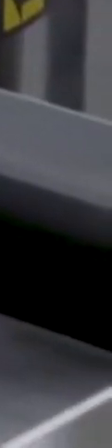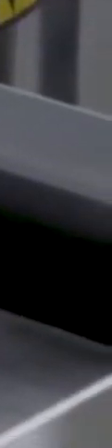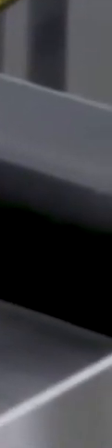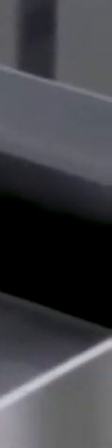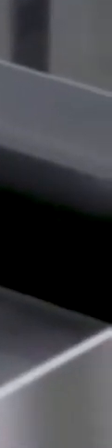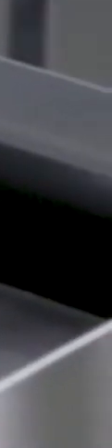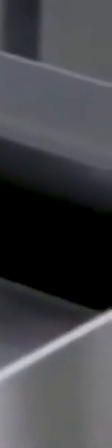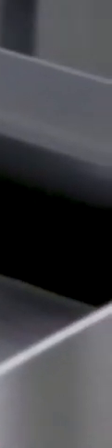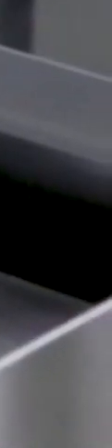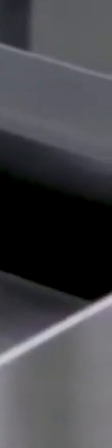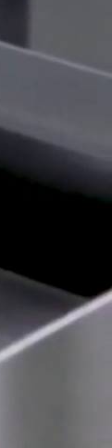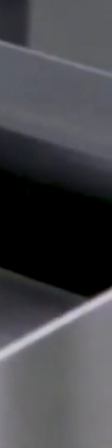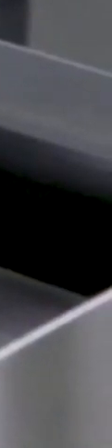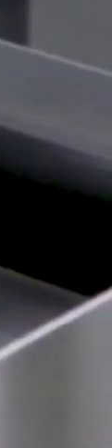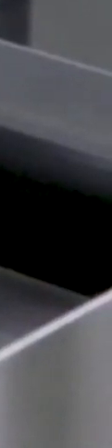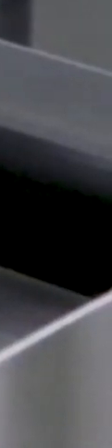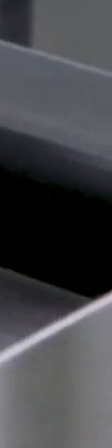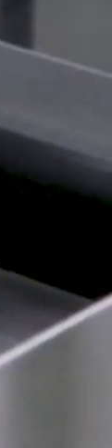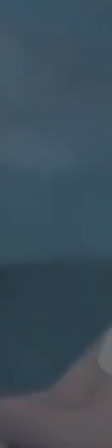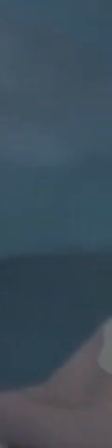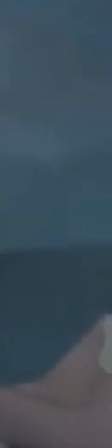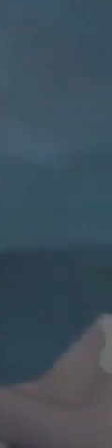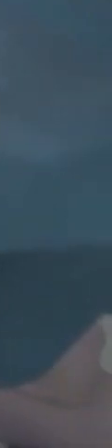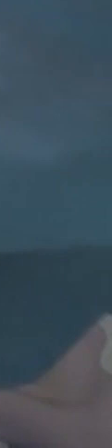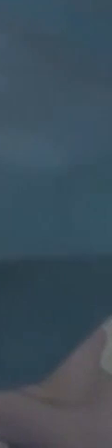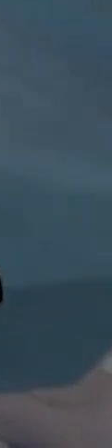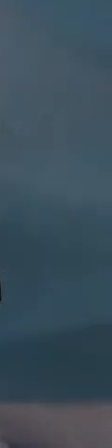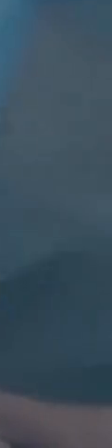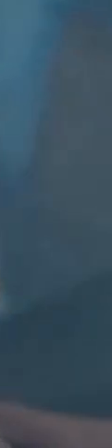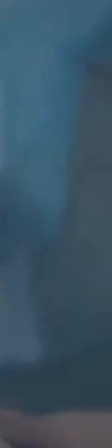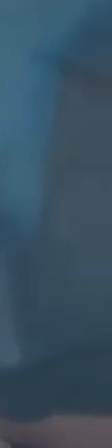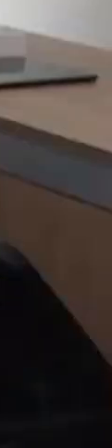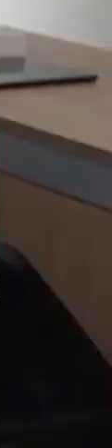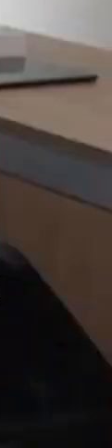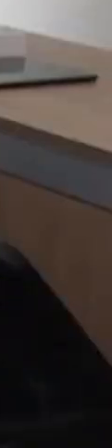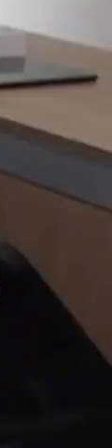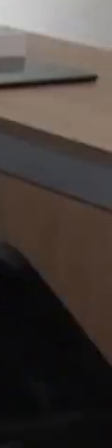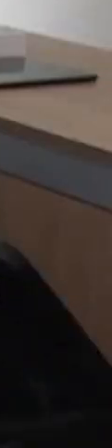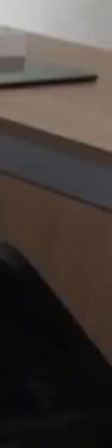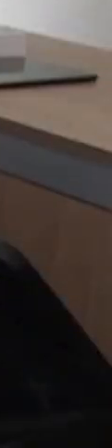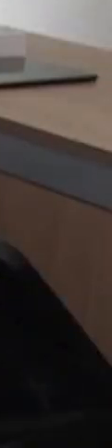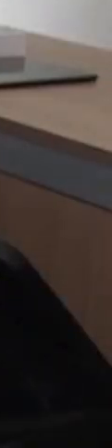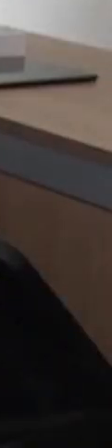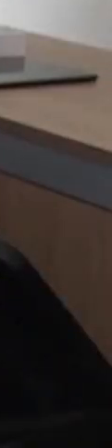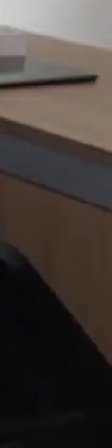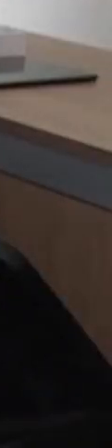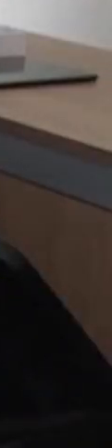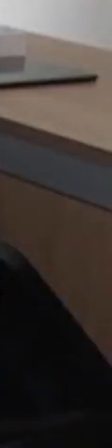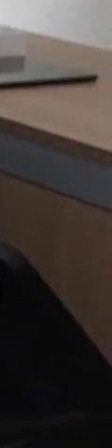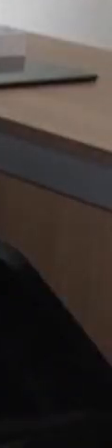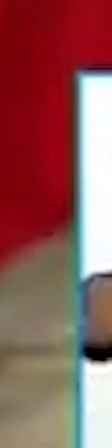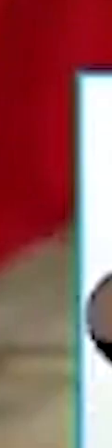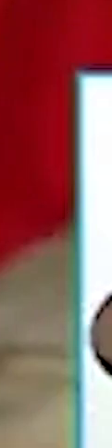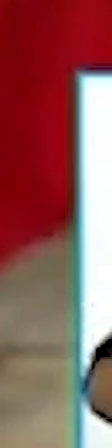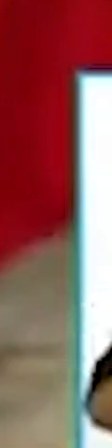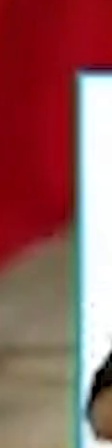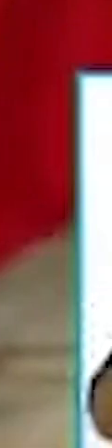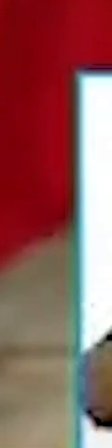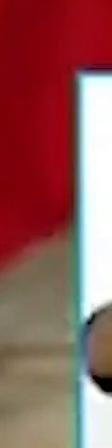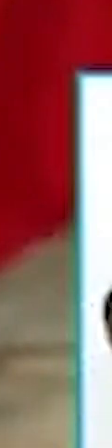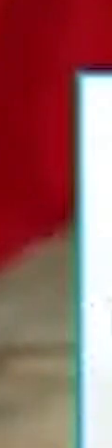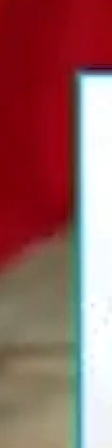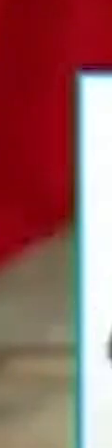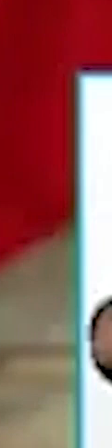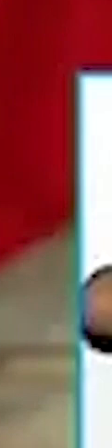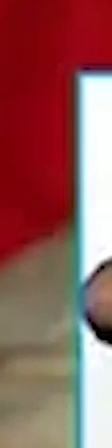de transición y emergencia es asegurar la vacunación universal sin discriminación